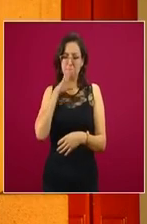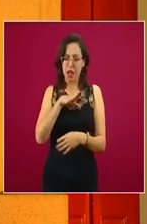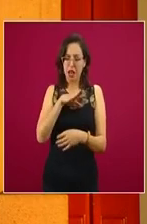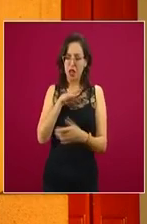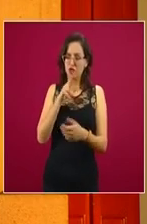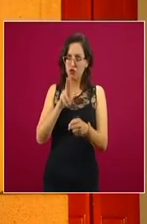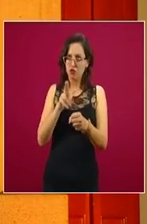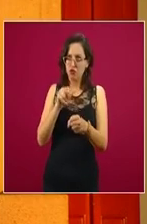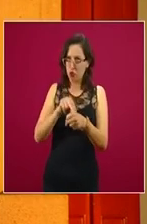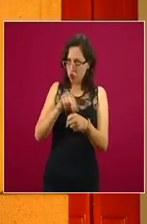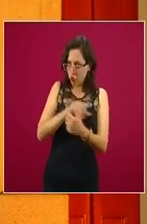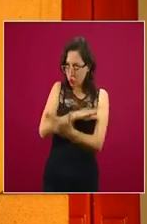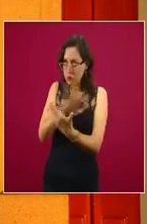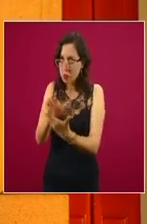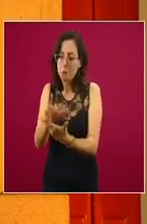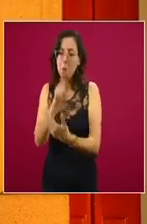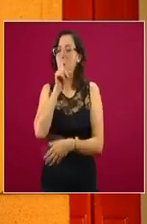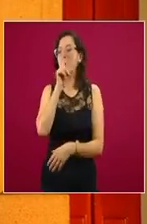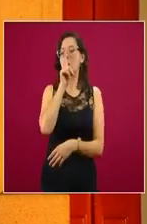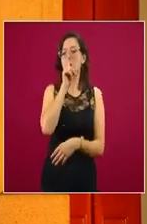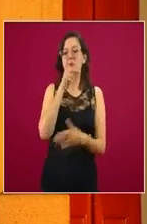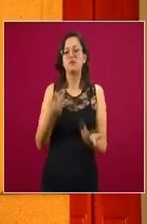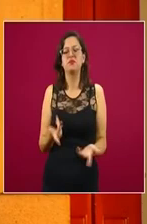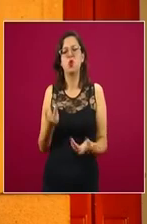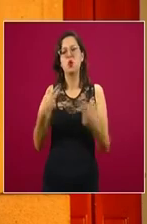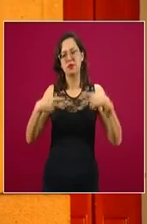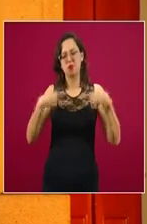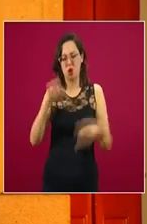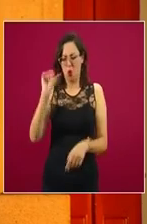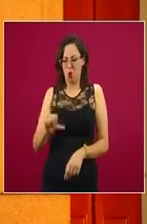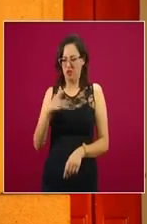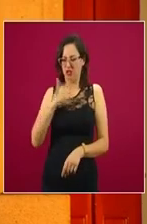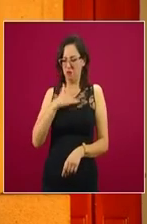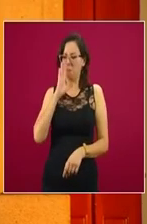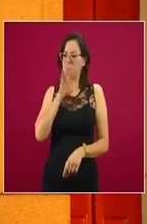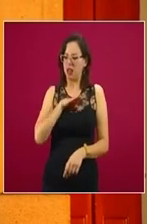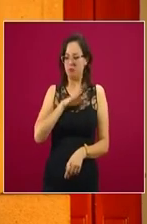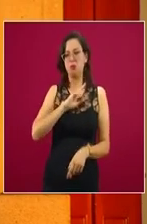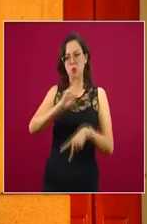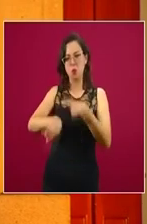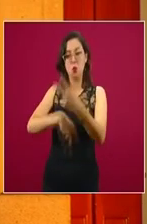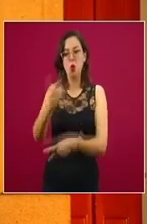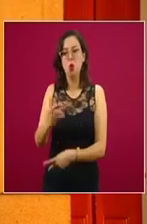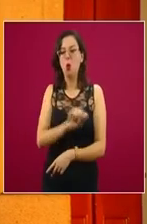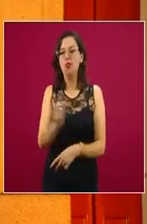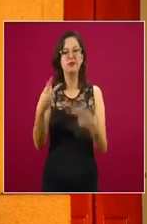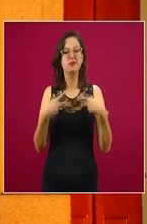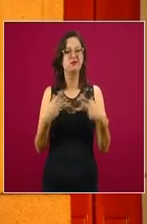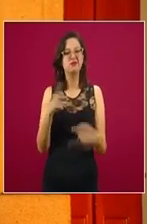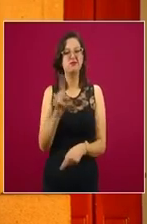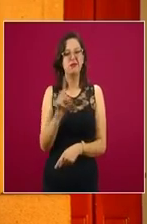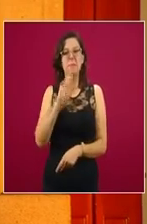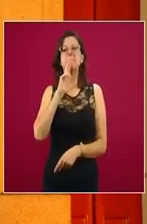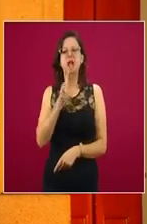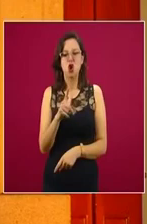ir hoy, que hoy tuvo síntomas, o puede otra persona esperarse a ir mañana o pasado mañana o pasado